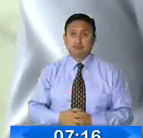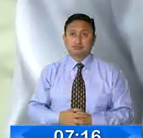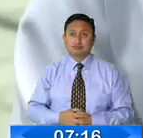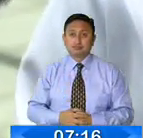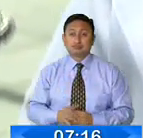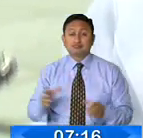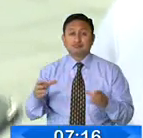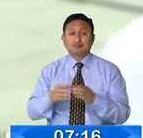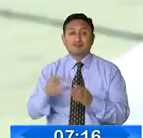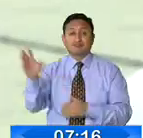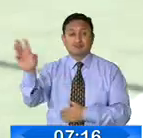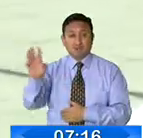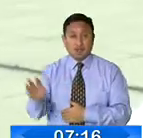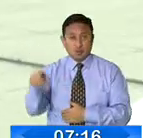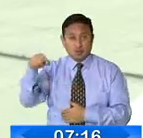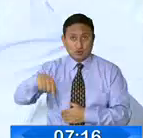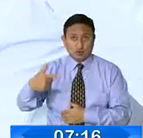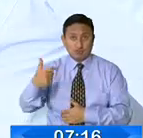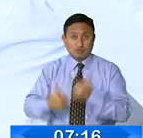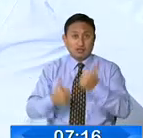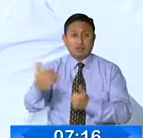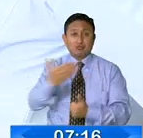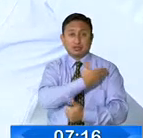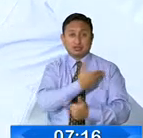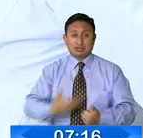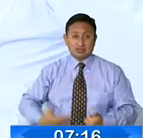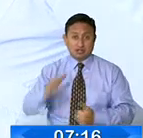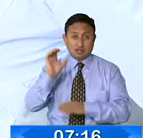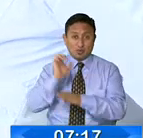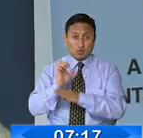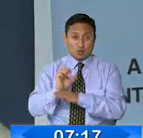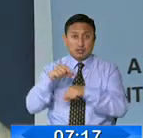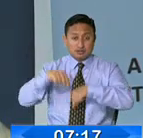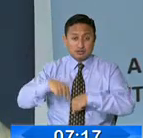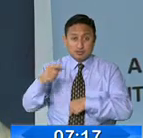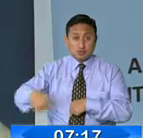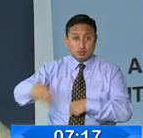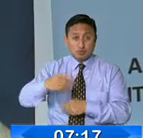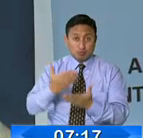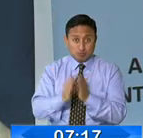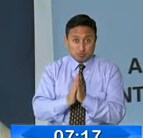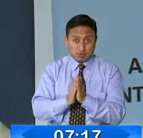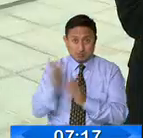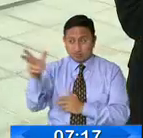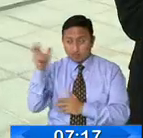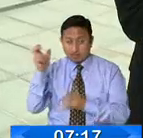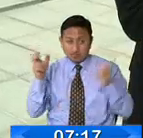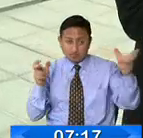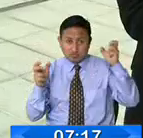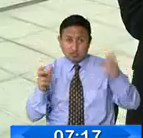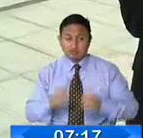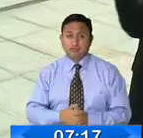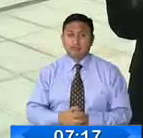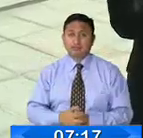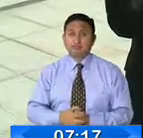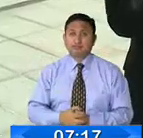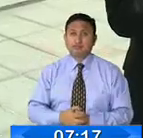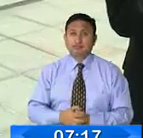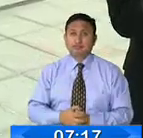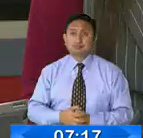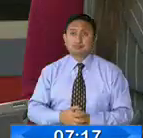salud espera que los candidatos a la presidencia de la República escuchen sus demandas, informó Valeria